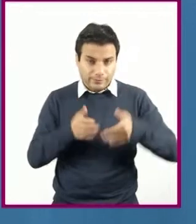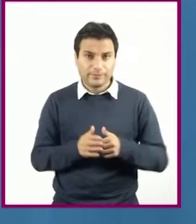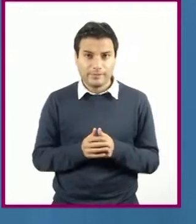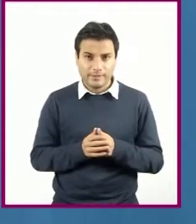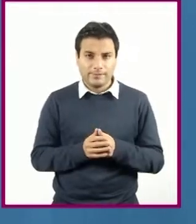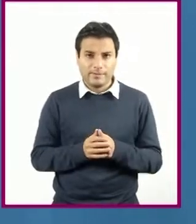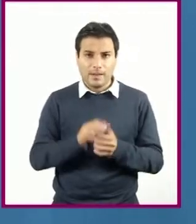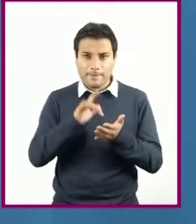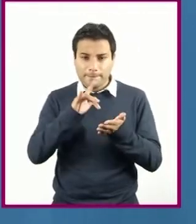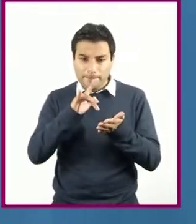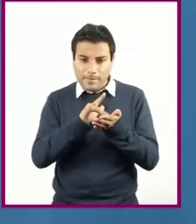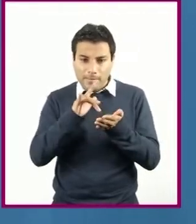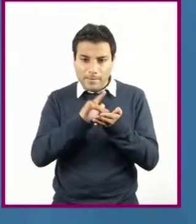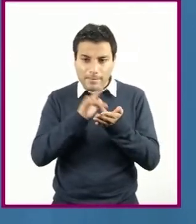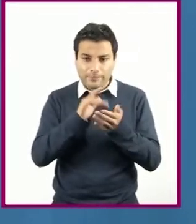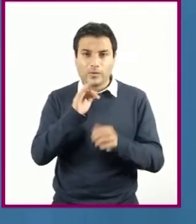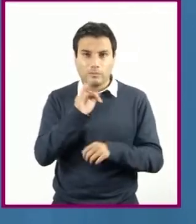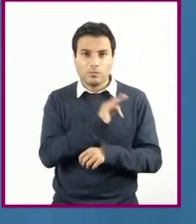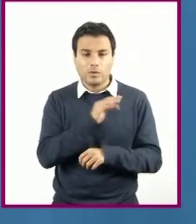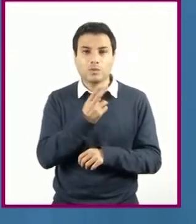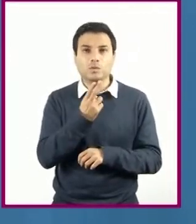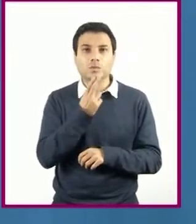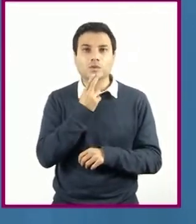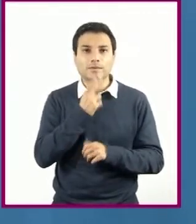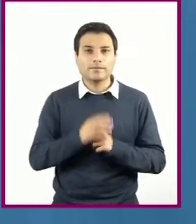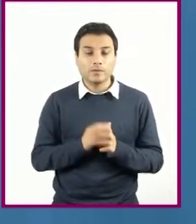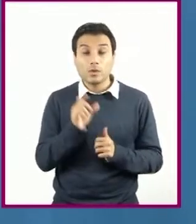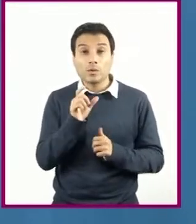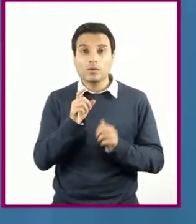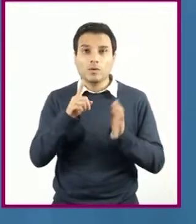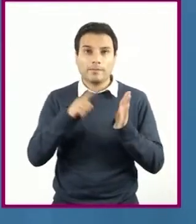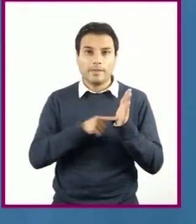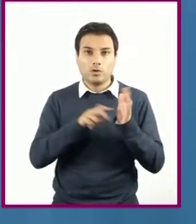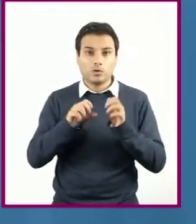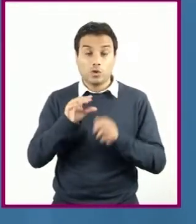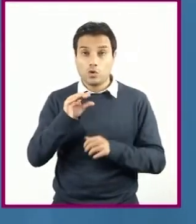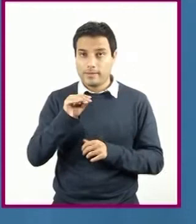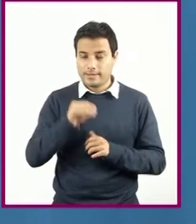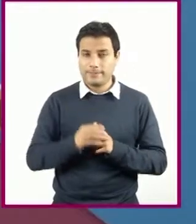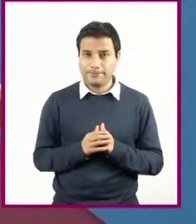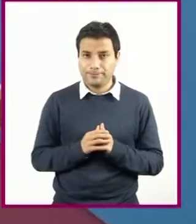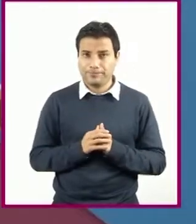que se pusieron en funcionamiento en el decenio de 1890.